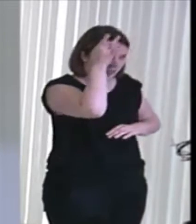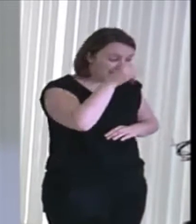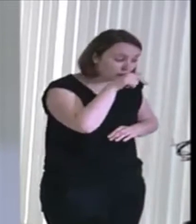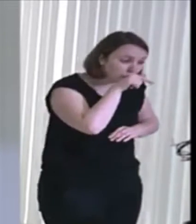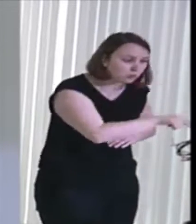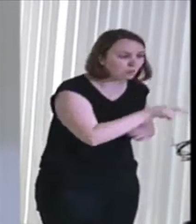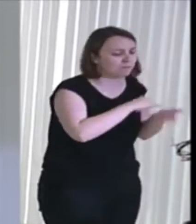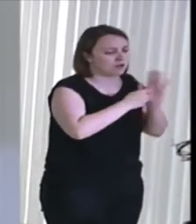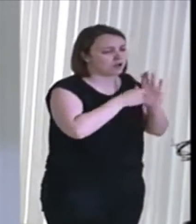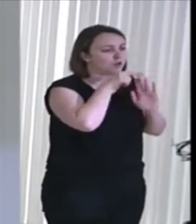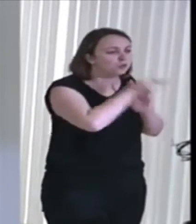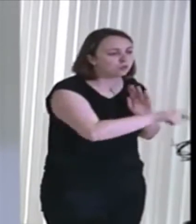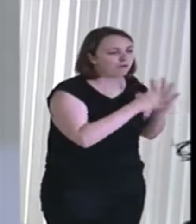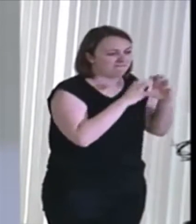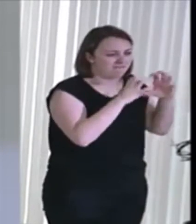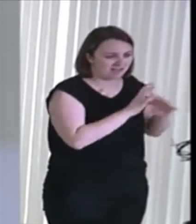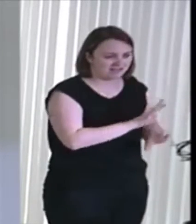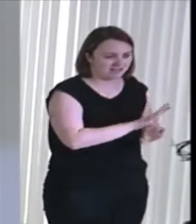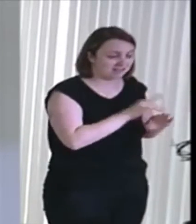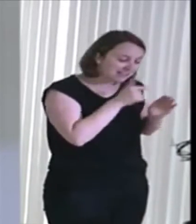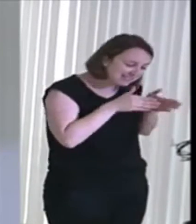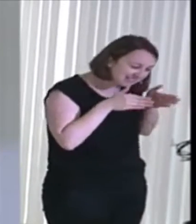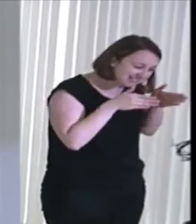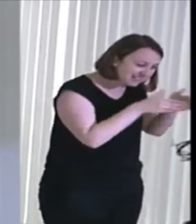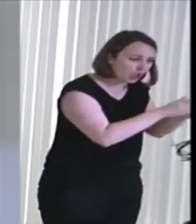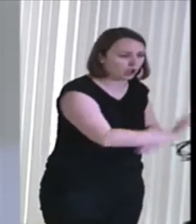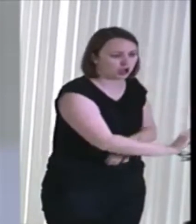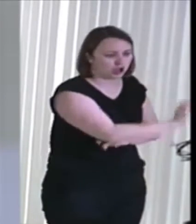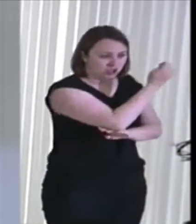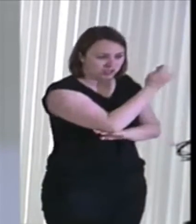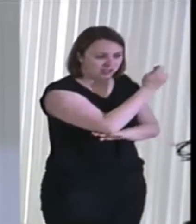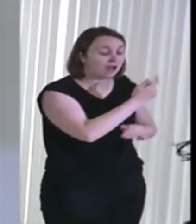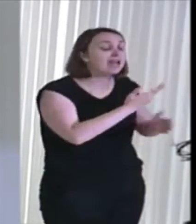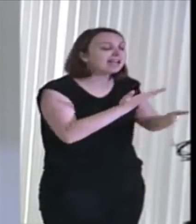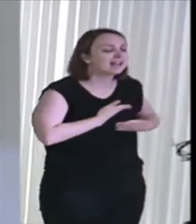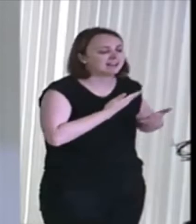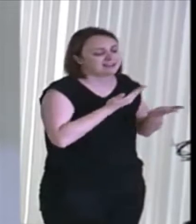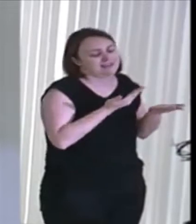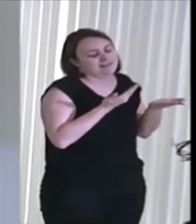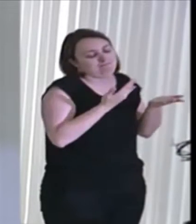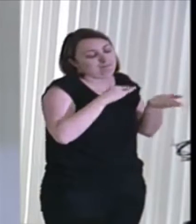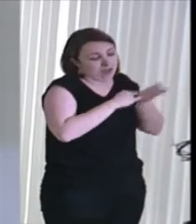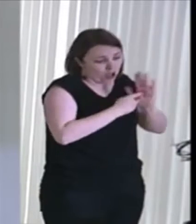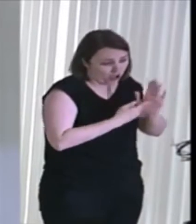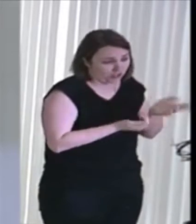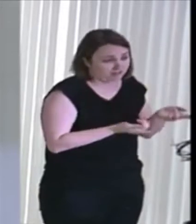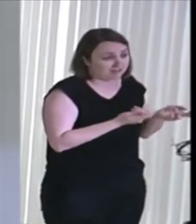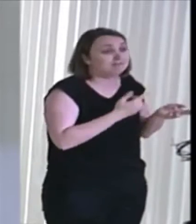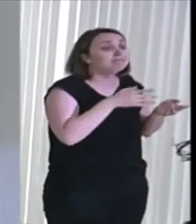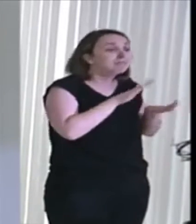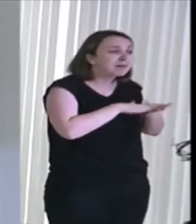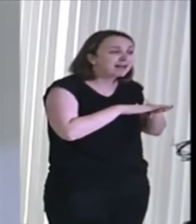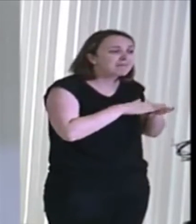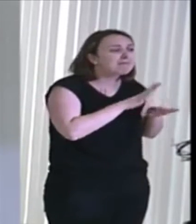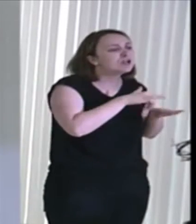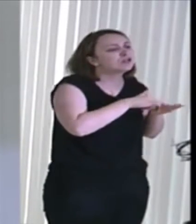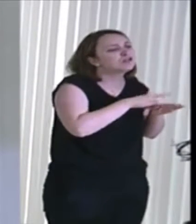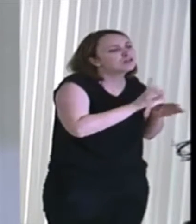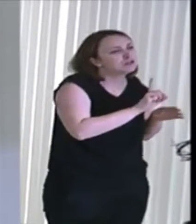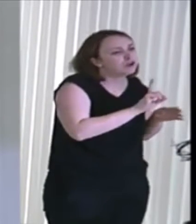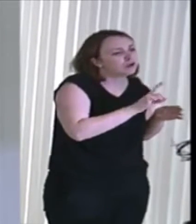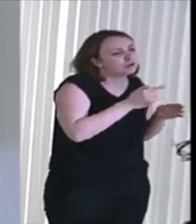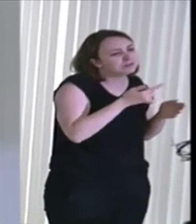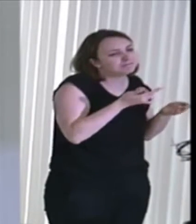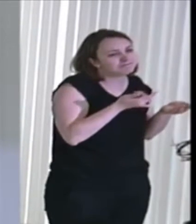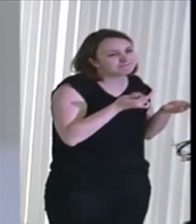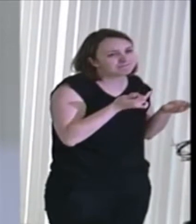pasión y perseguir eso ayudándote de la tecnología, sirviéndote de la tecnología, pero que no sea, por